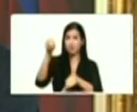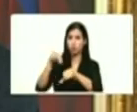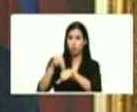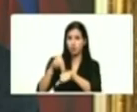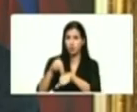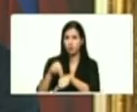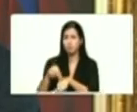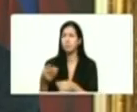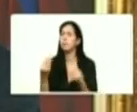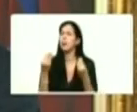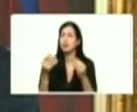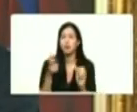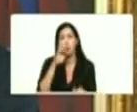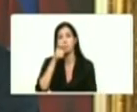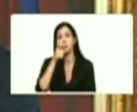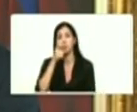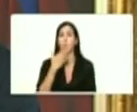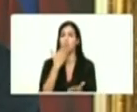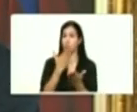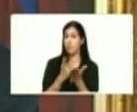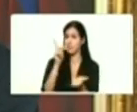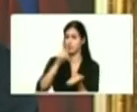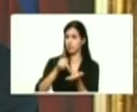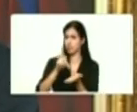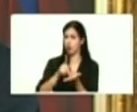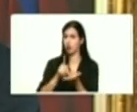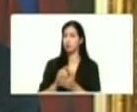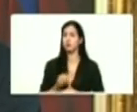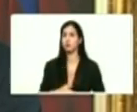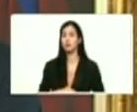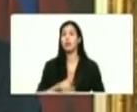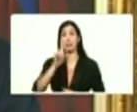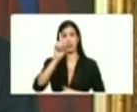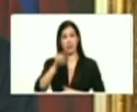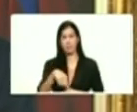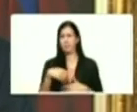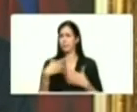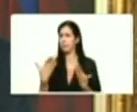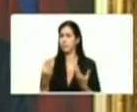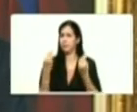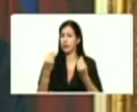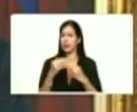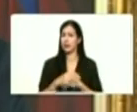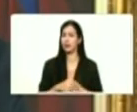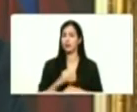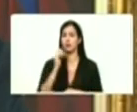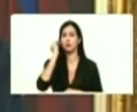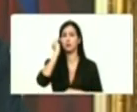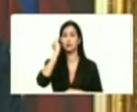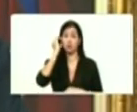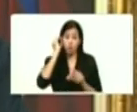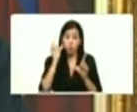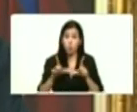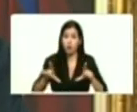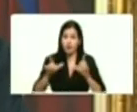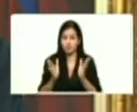vigilar proponer participar sino a nivel concreto local